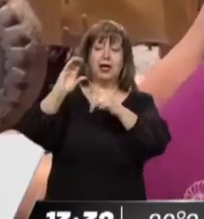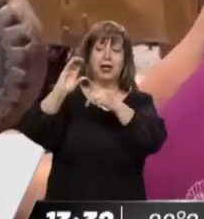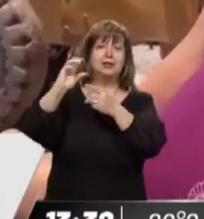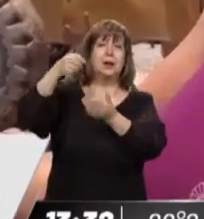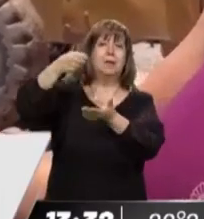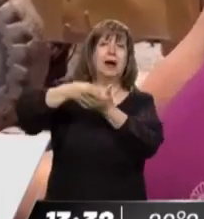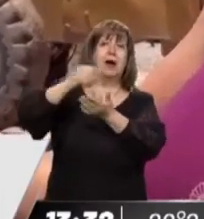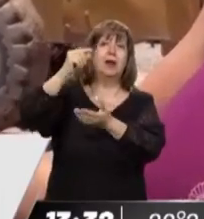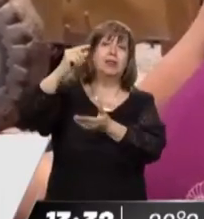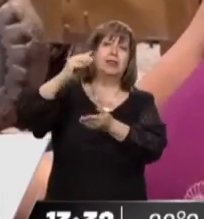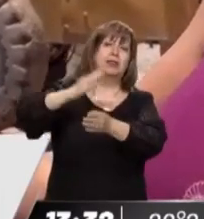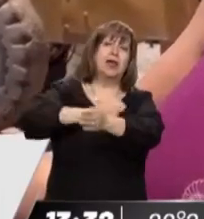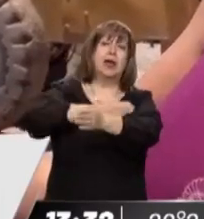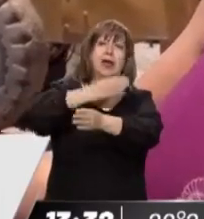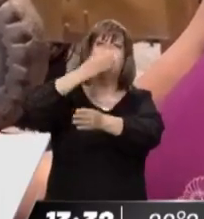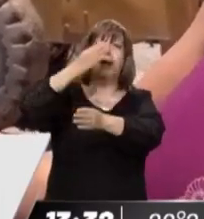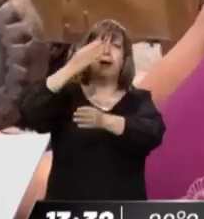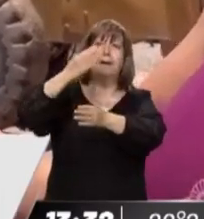los pagos.